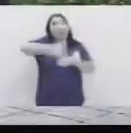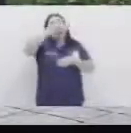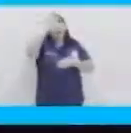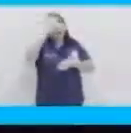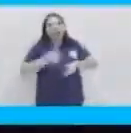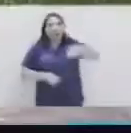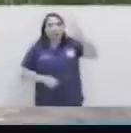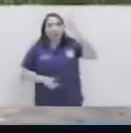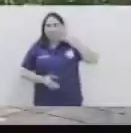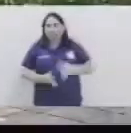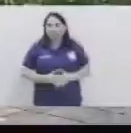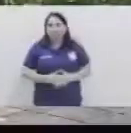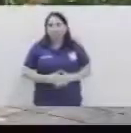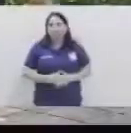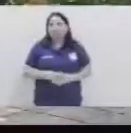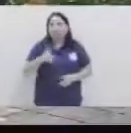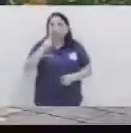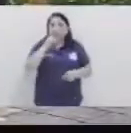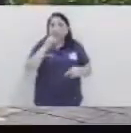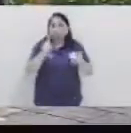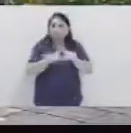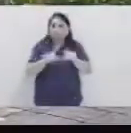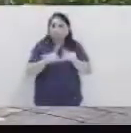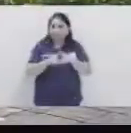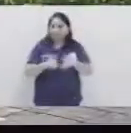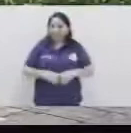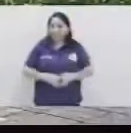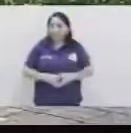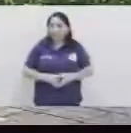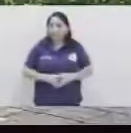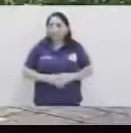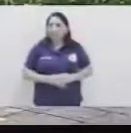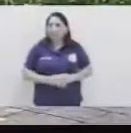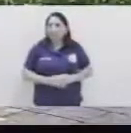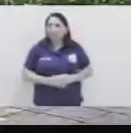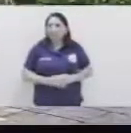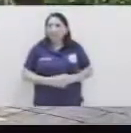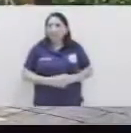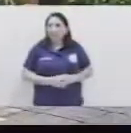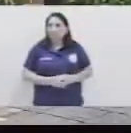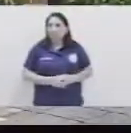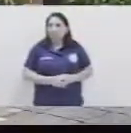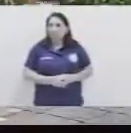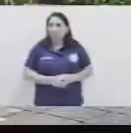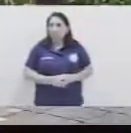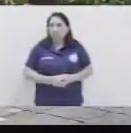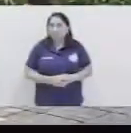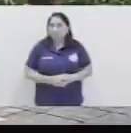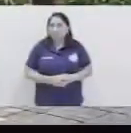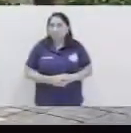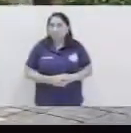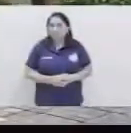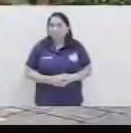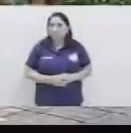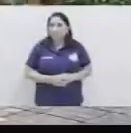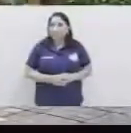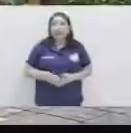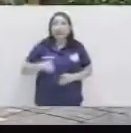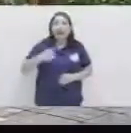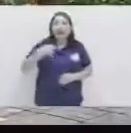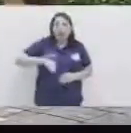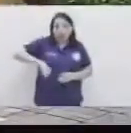Muy bien. También, día de hoy, les traigo una actividad muy bonita. Por ejemplo, está este